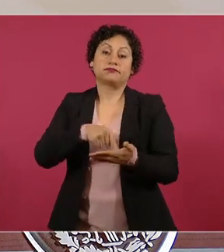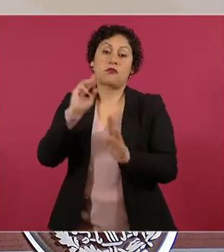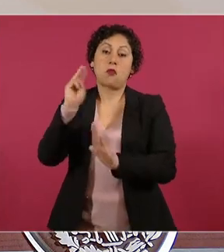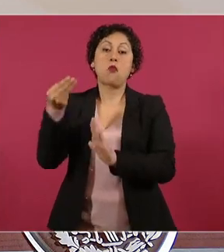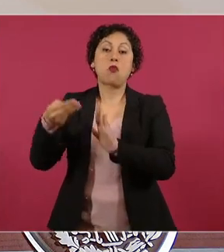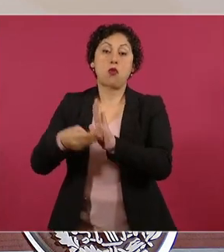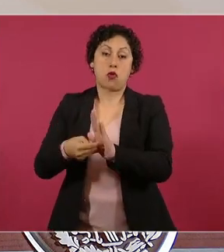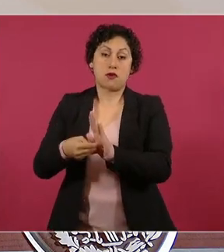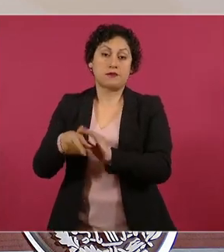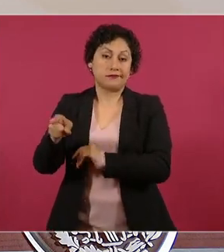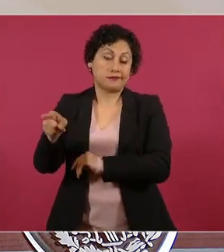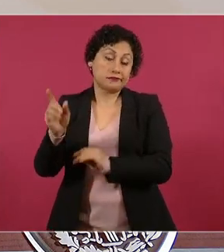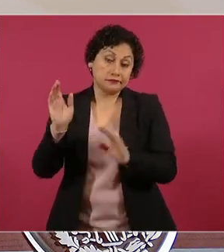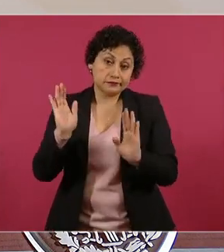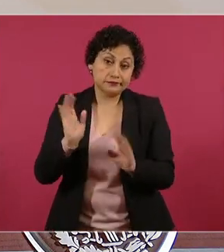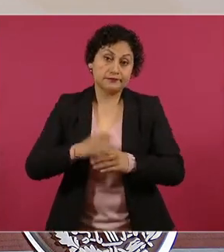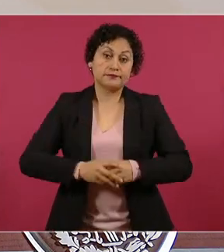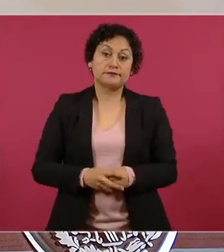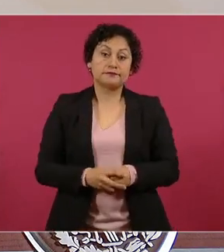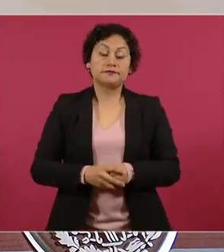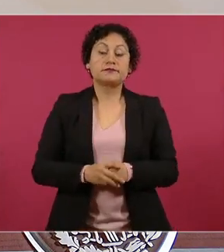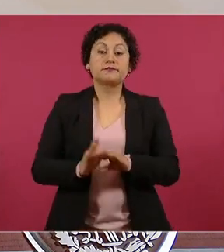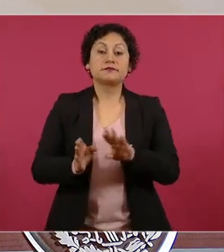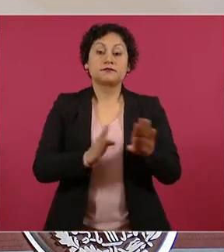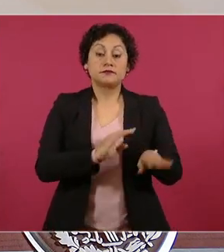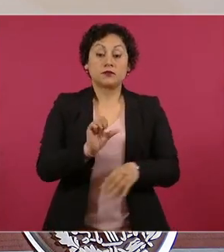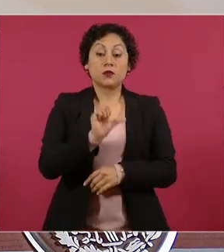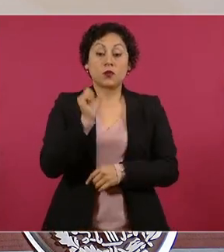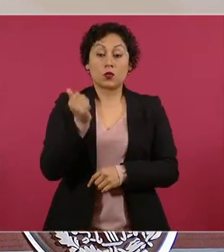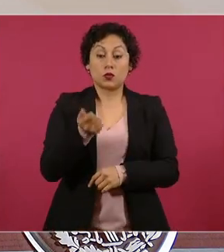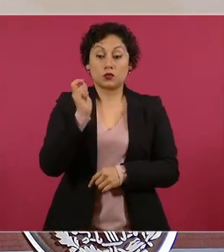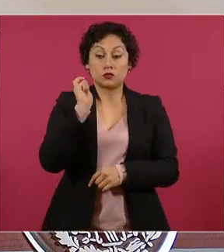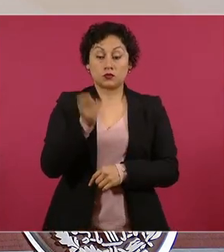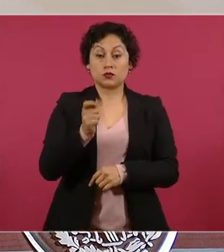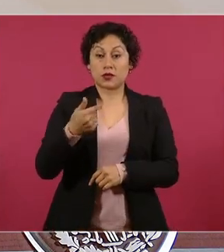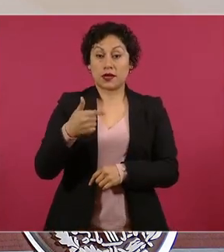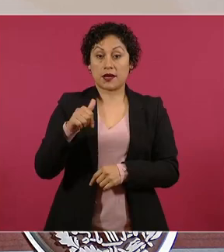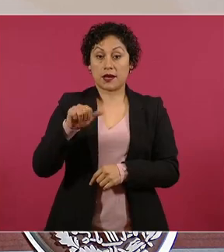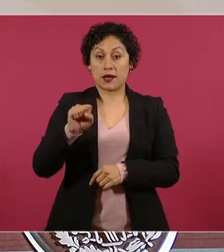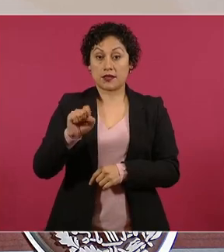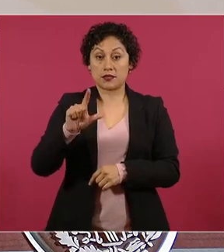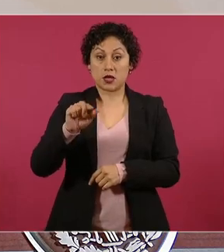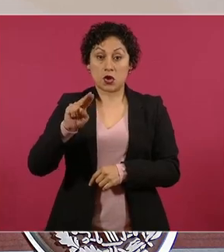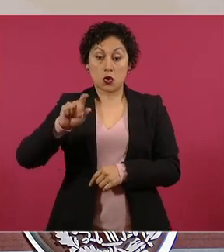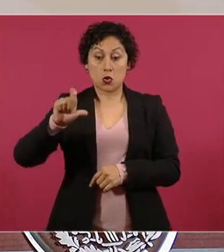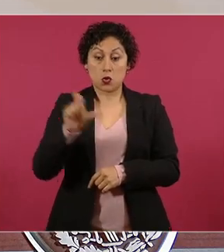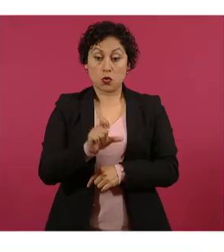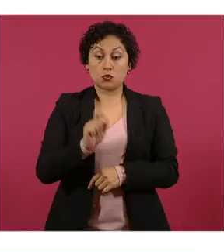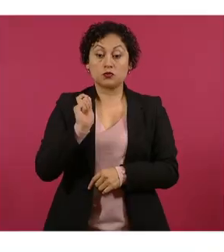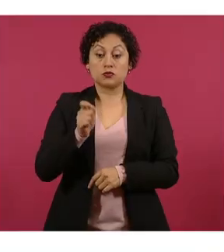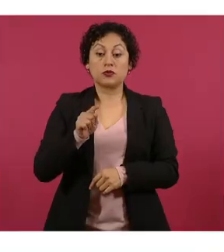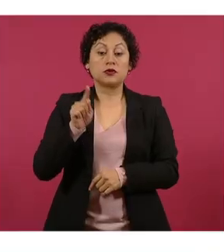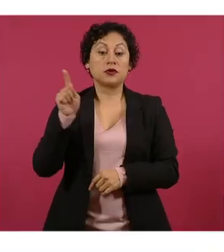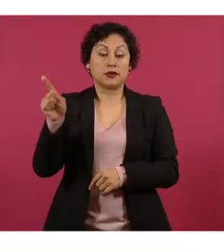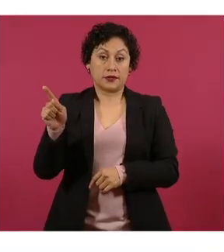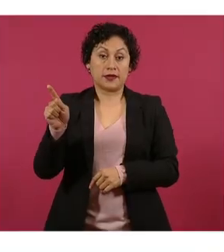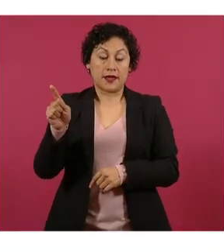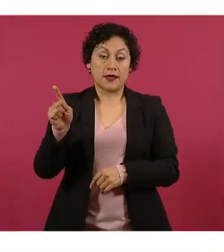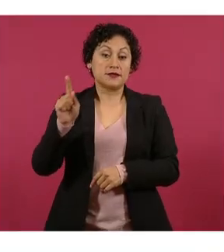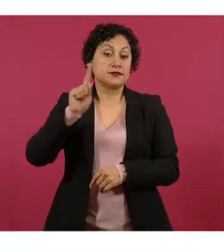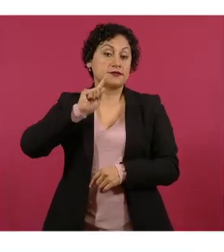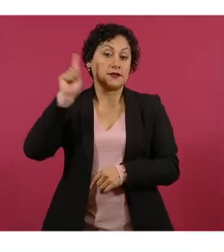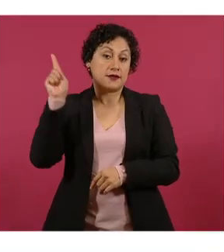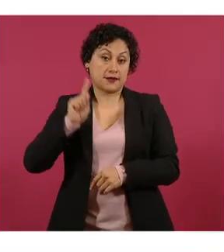correspondiente. Frente al caso anterior, tenemos, por ejemplo, Gas Lux, que allá en el municipio de Monte Escobedo,